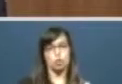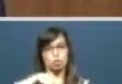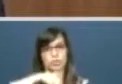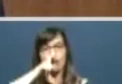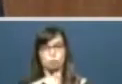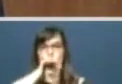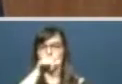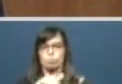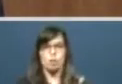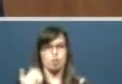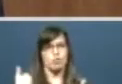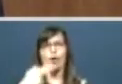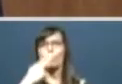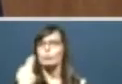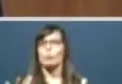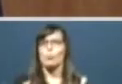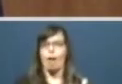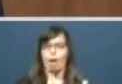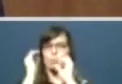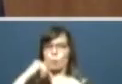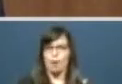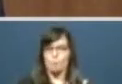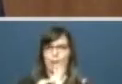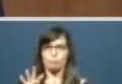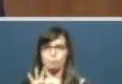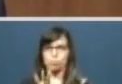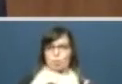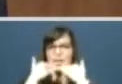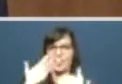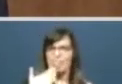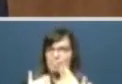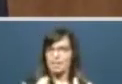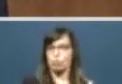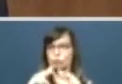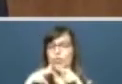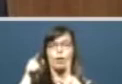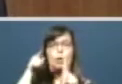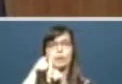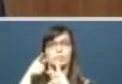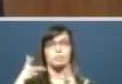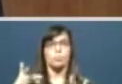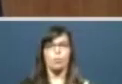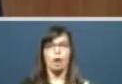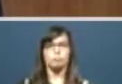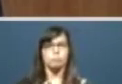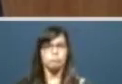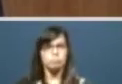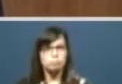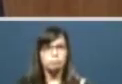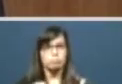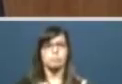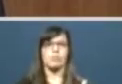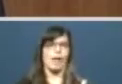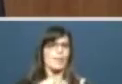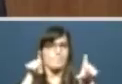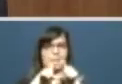el compromiso de aprobar un plan sobre esta materia de la mano del diálogo social con el objetivo de promover estas prácticas en el mayor número de